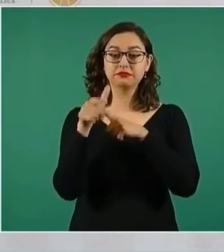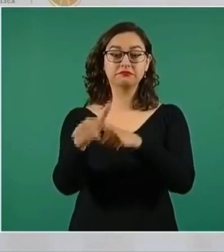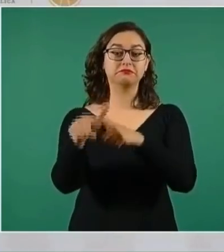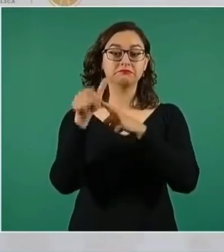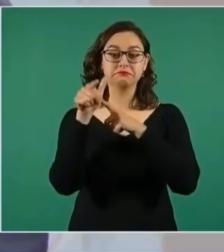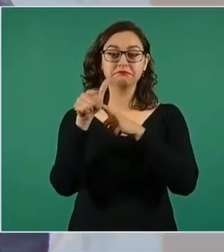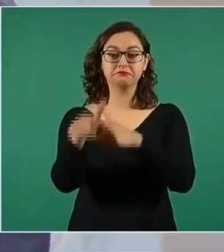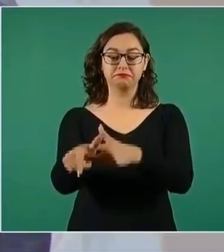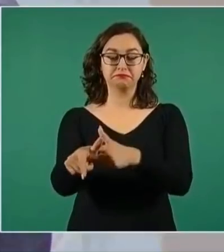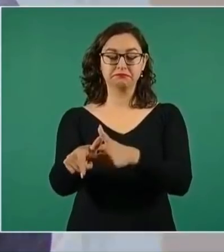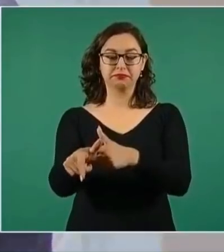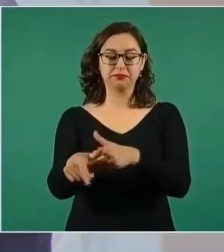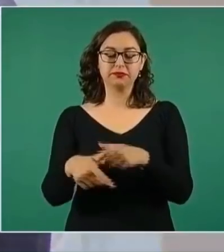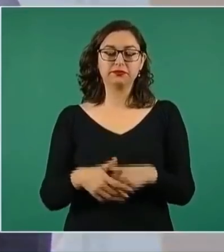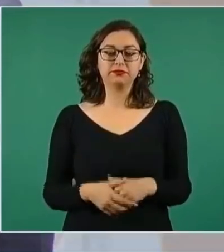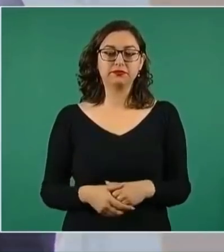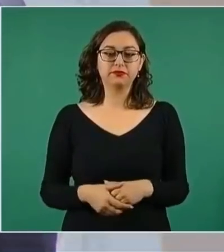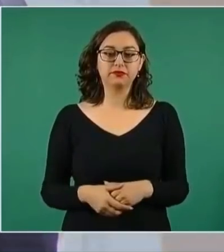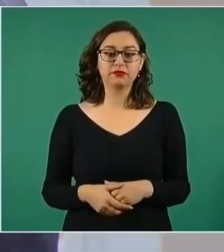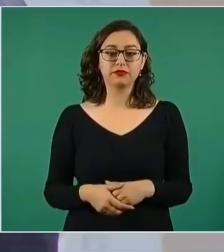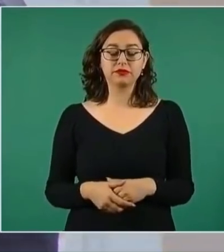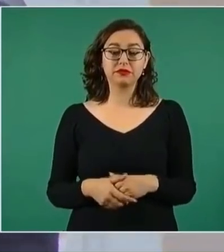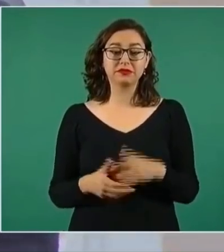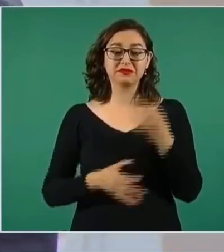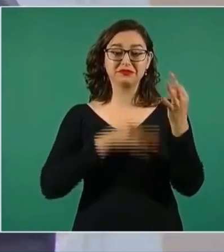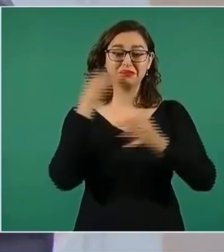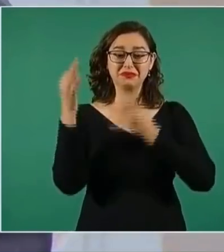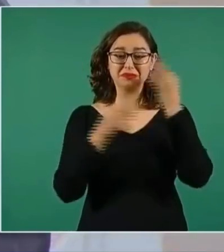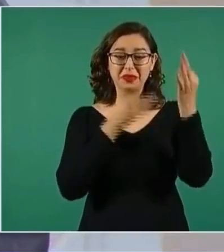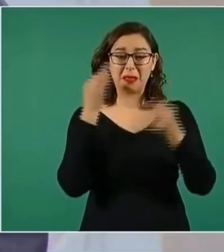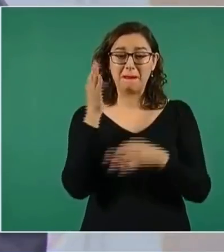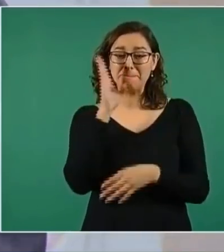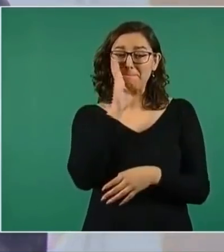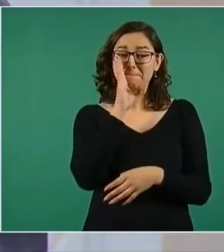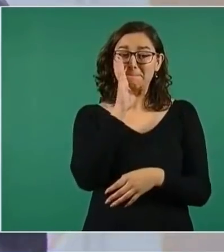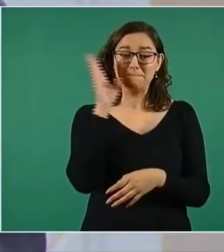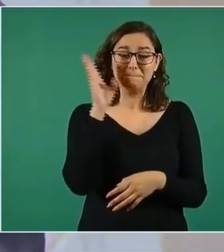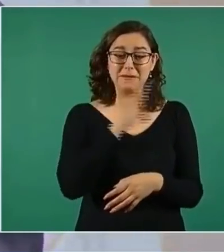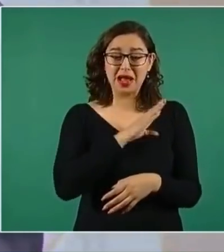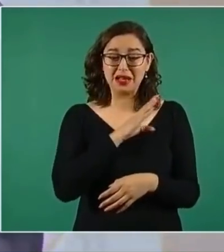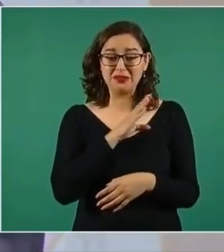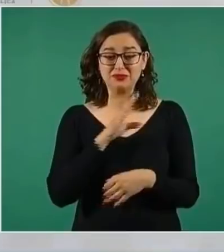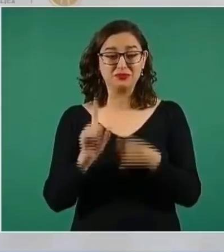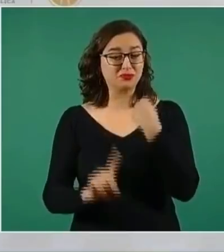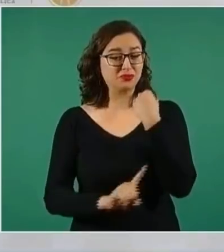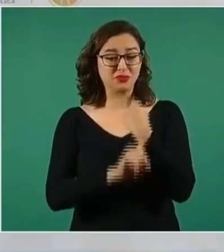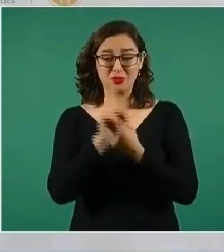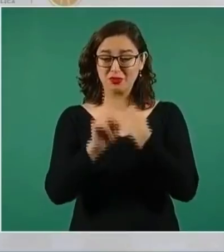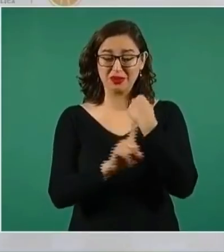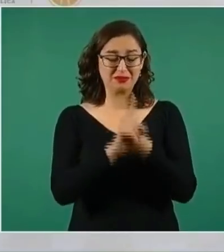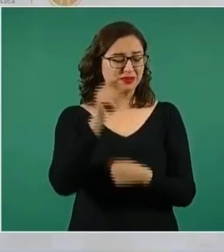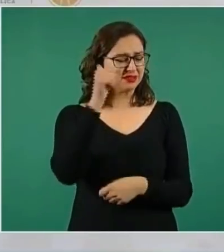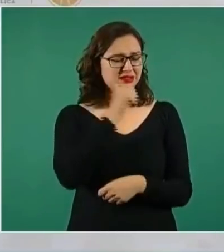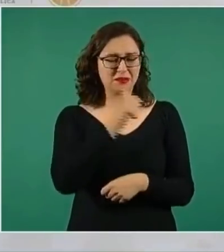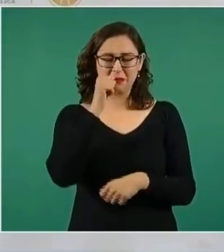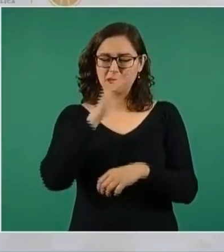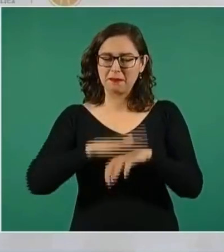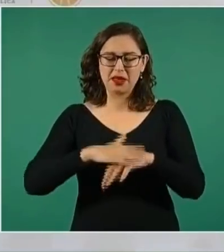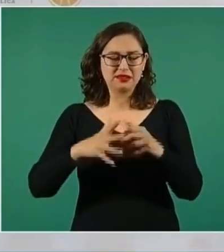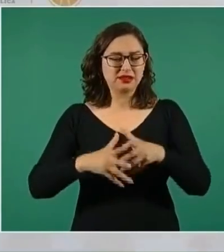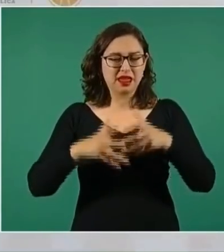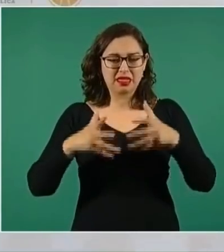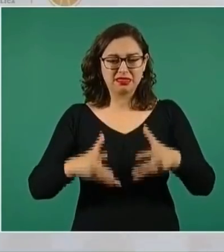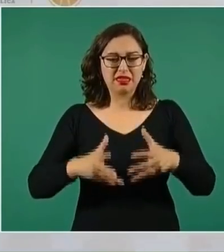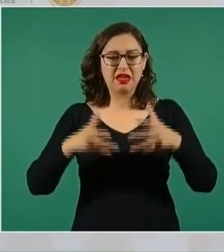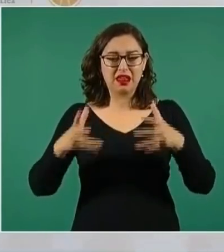noticias nunca llegan solas, siempre se hacen acompañar de otras,